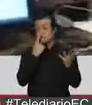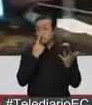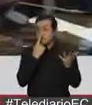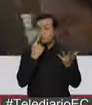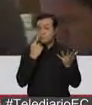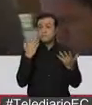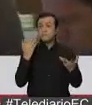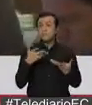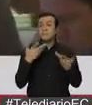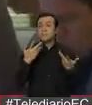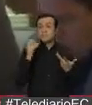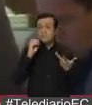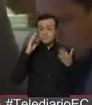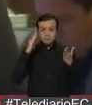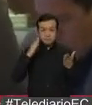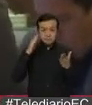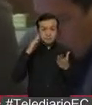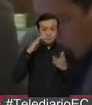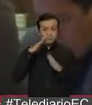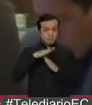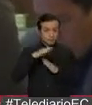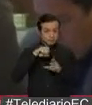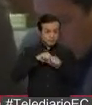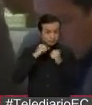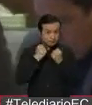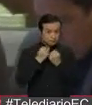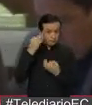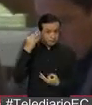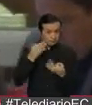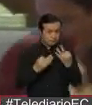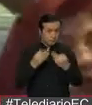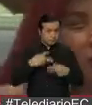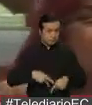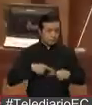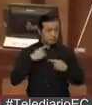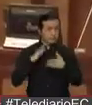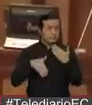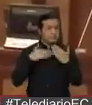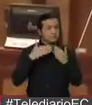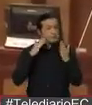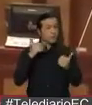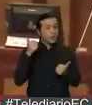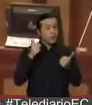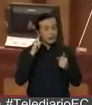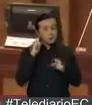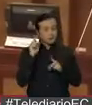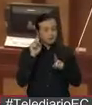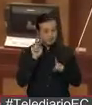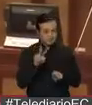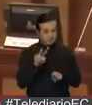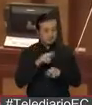o imagen o apuntan a la paz social, la justicia y la vida de todos. Eduardo Córdoba, Medios Públicos.